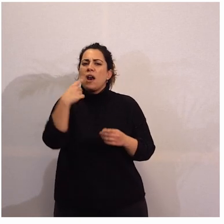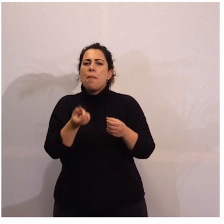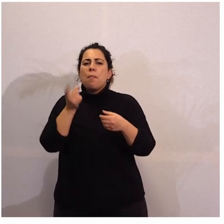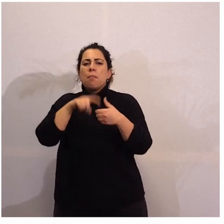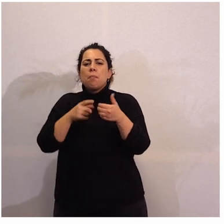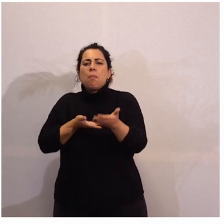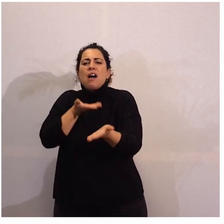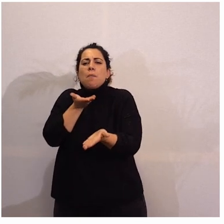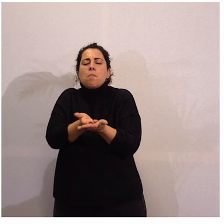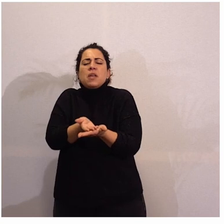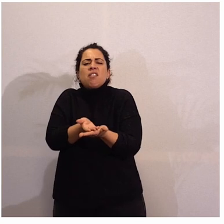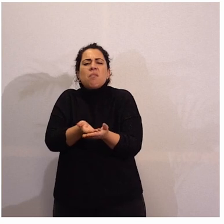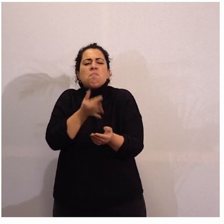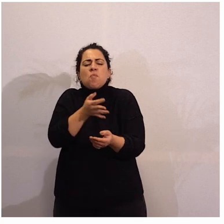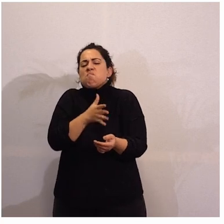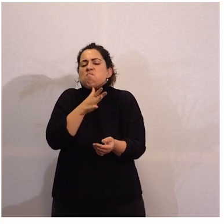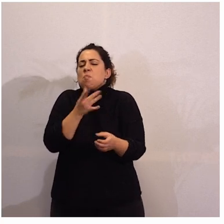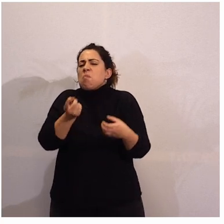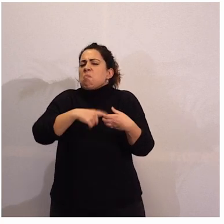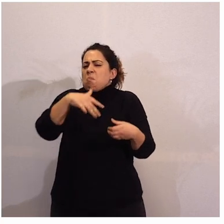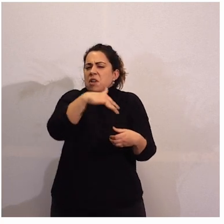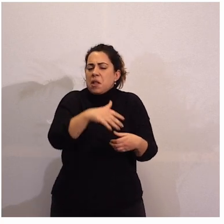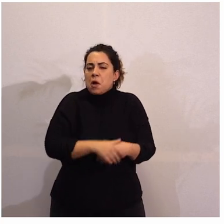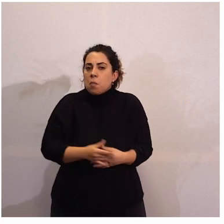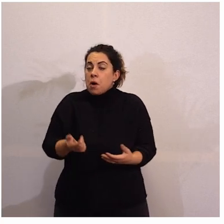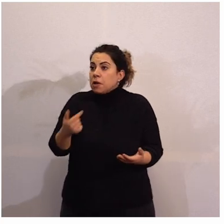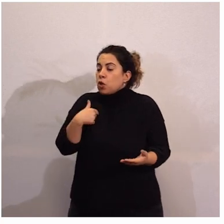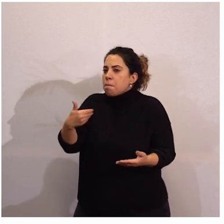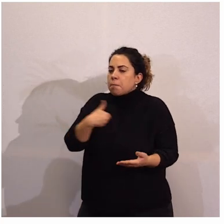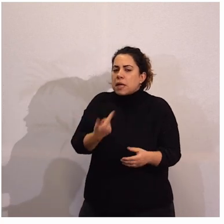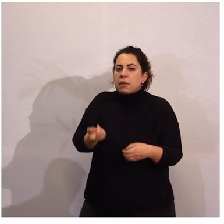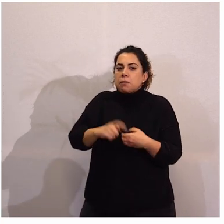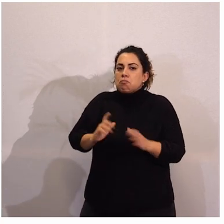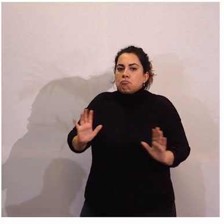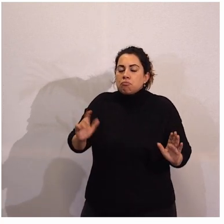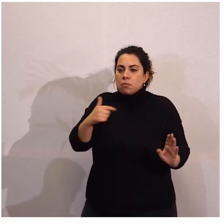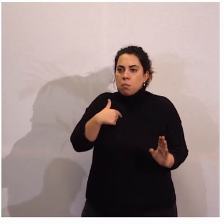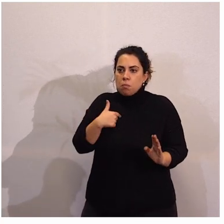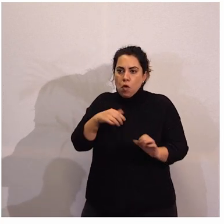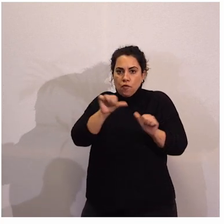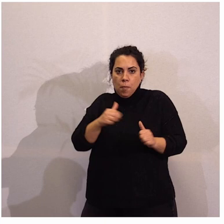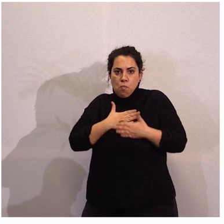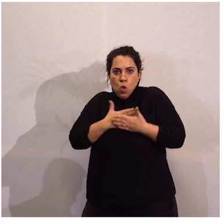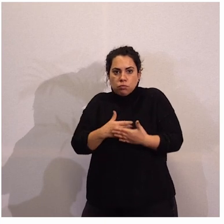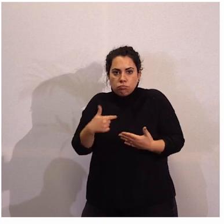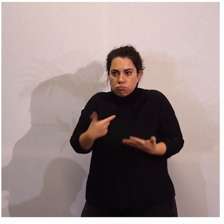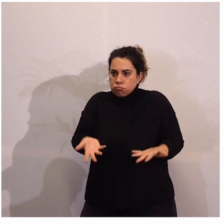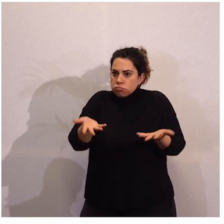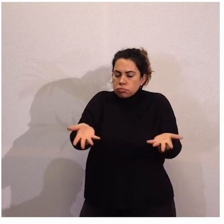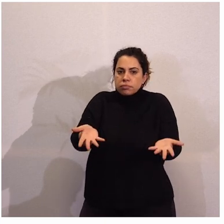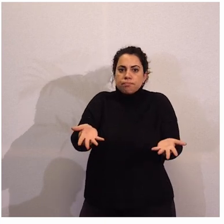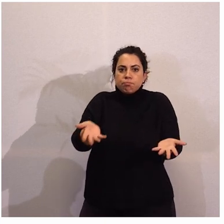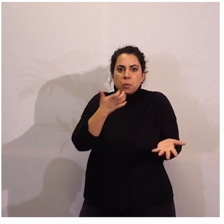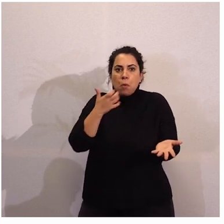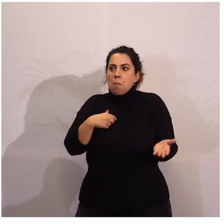qué? Bueno, no me piden que participe. Yo voluntariamente me ofrezco a todo lo que me